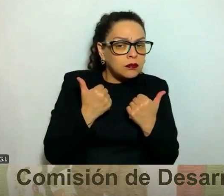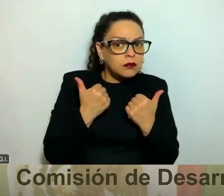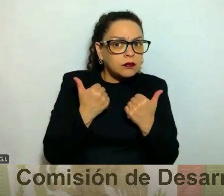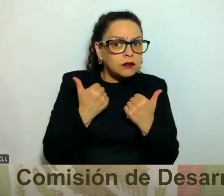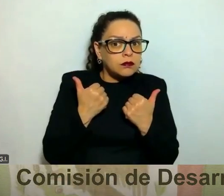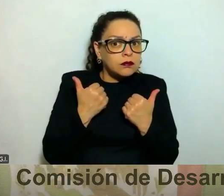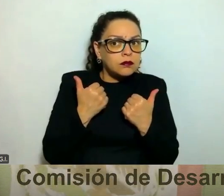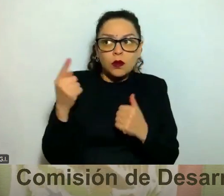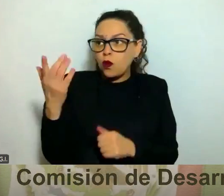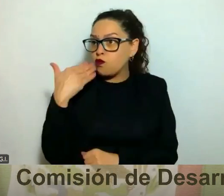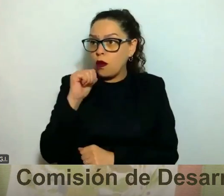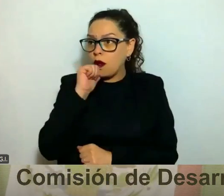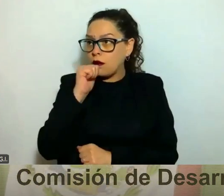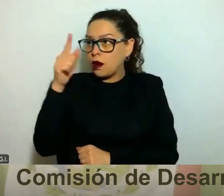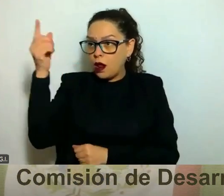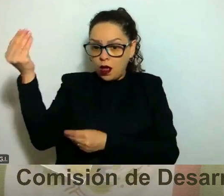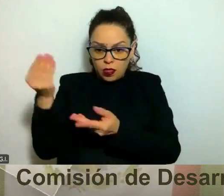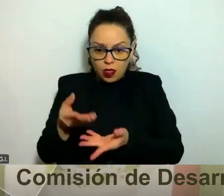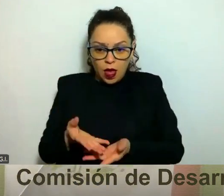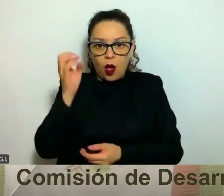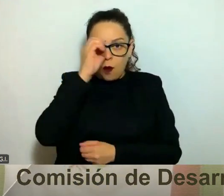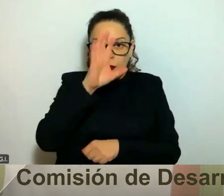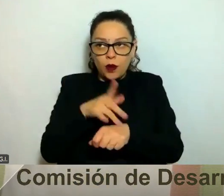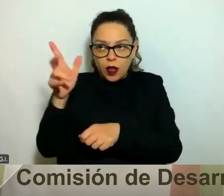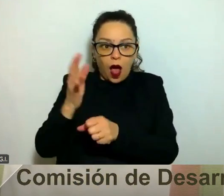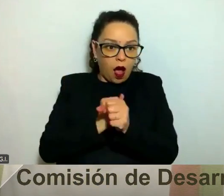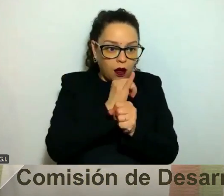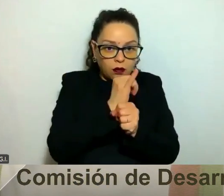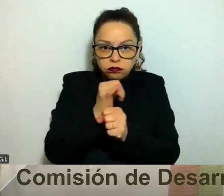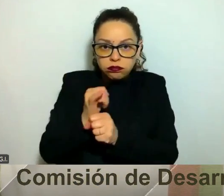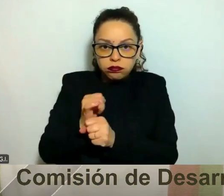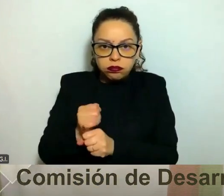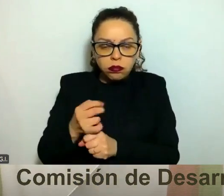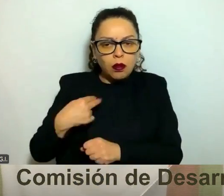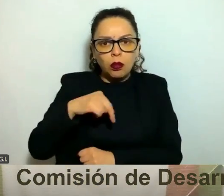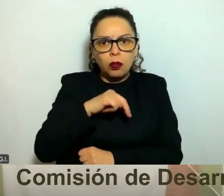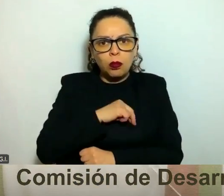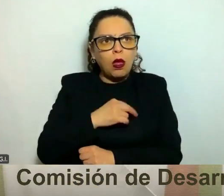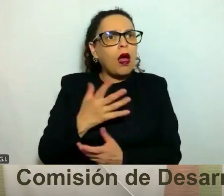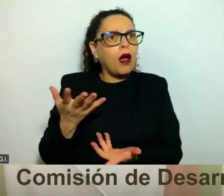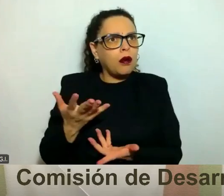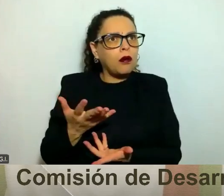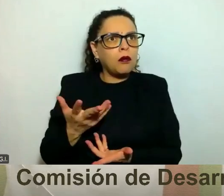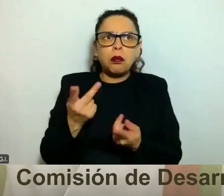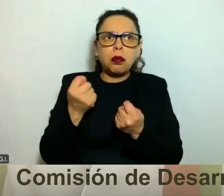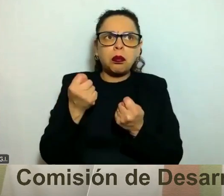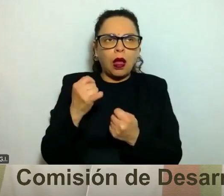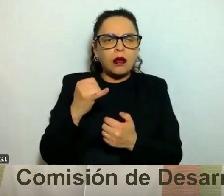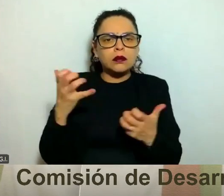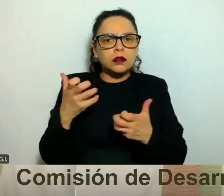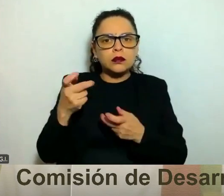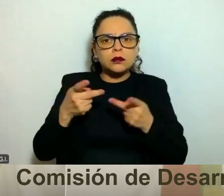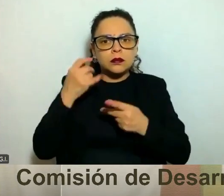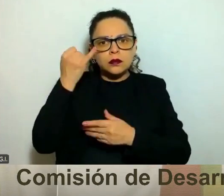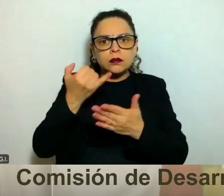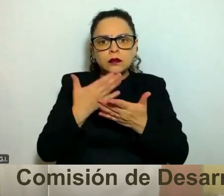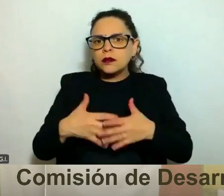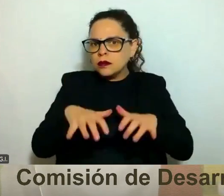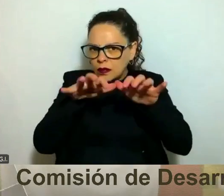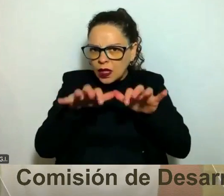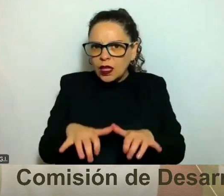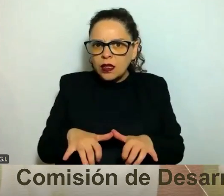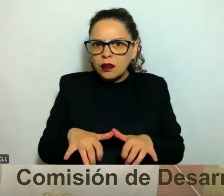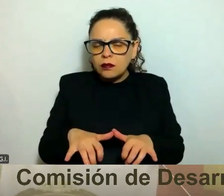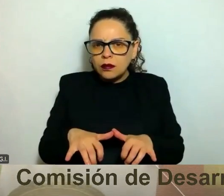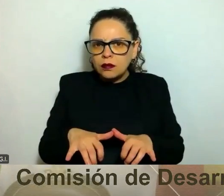ella, suponiendo que no existe, decidimos dictaminar, teniendo una larga